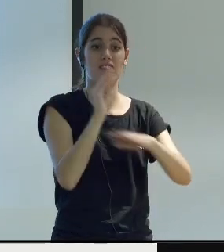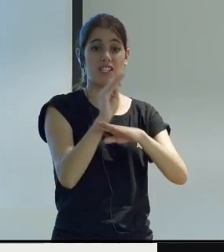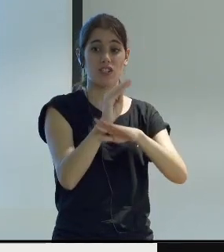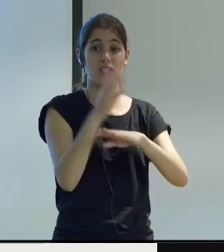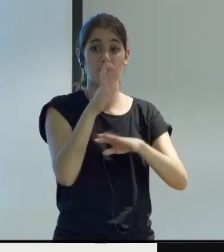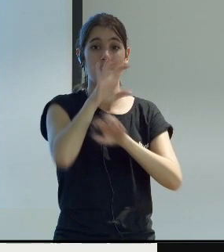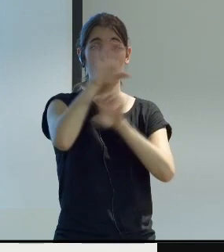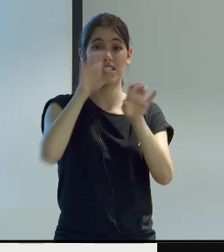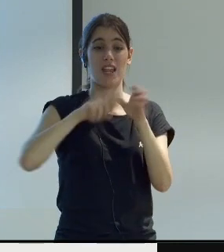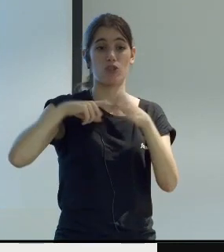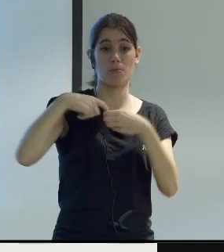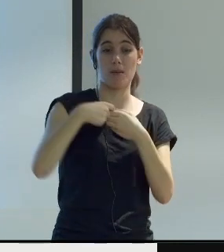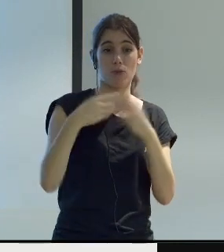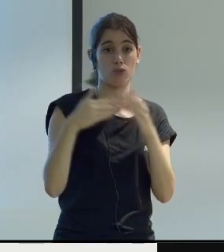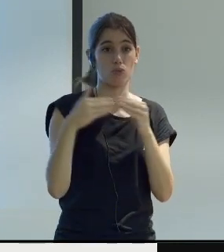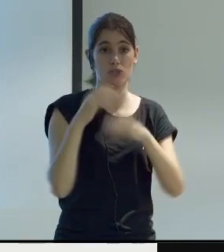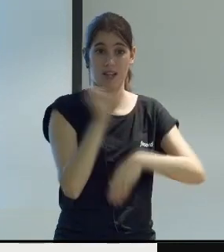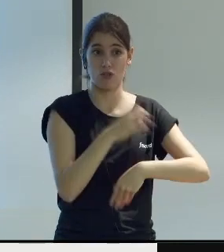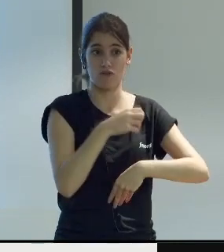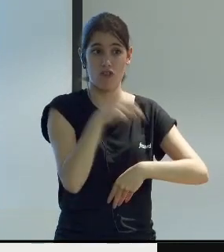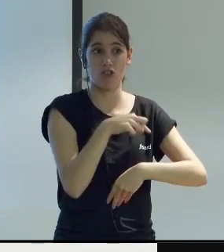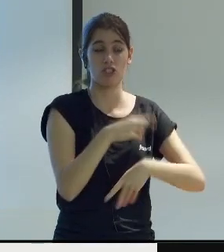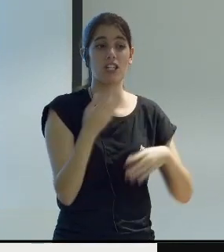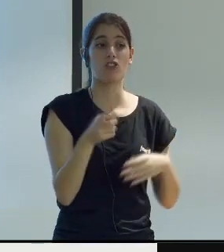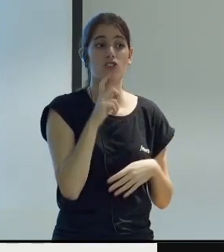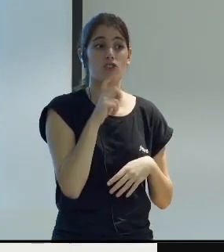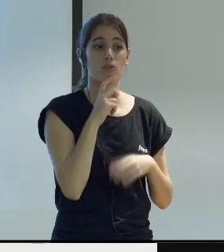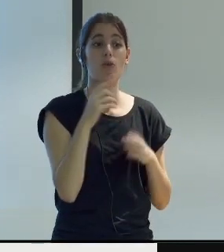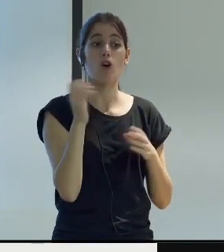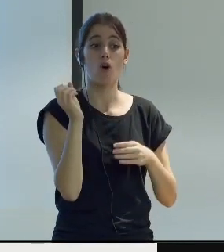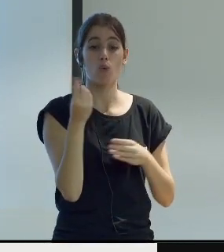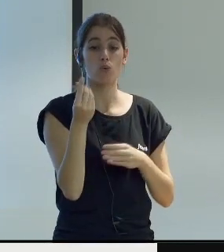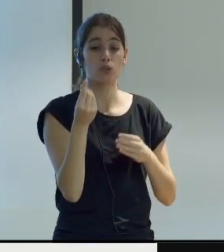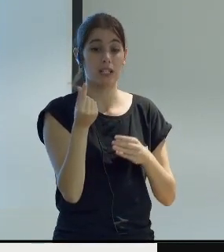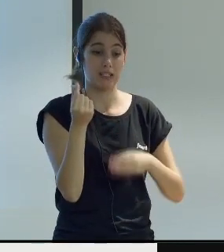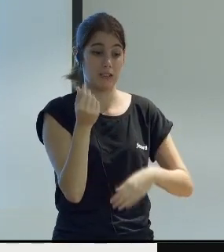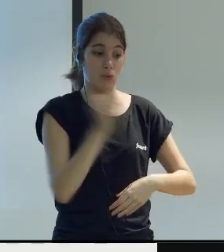miembros utilizan y normalmente ha de ser utilizado para realizar